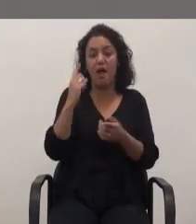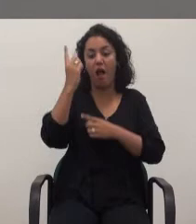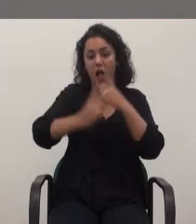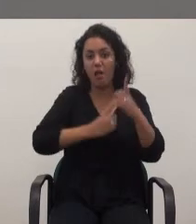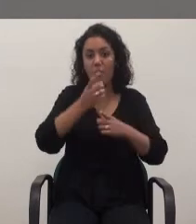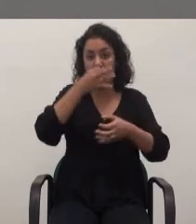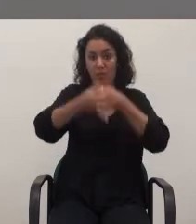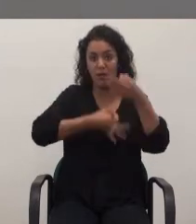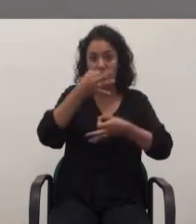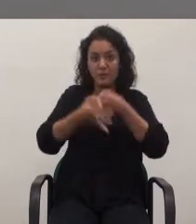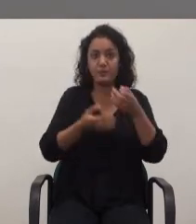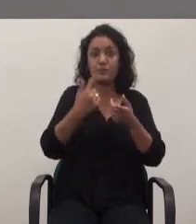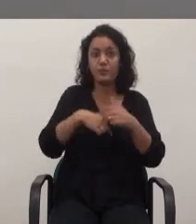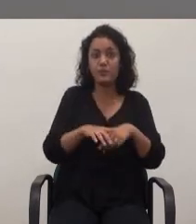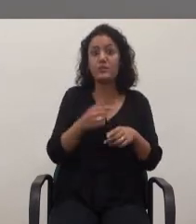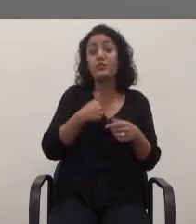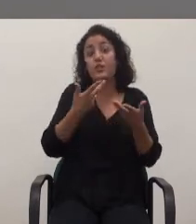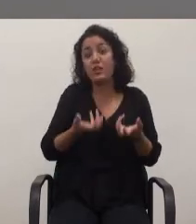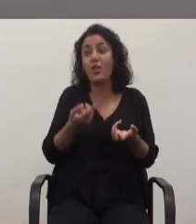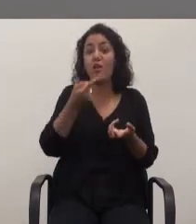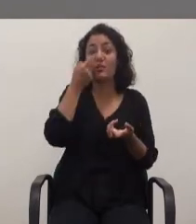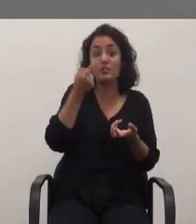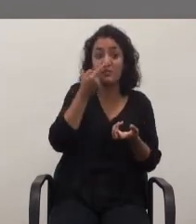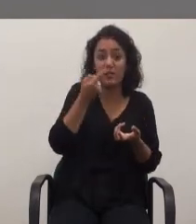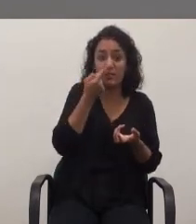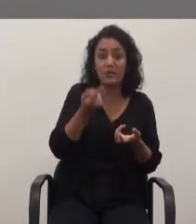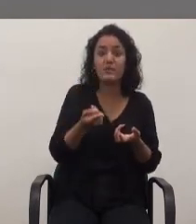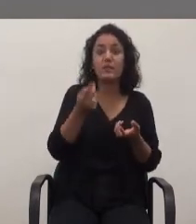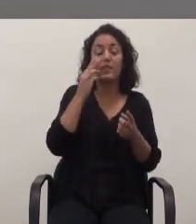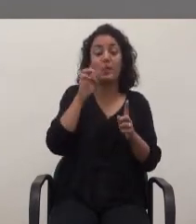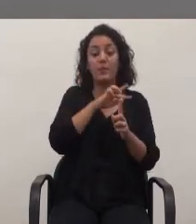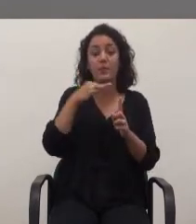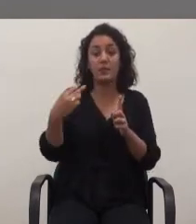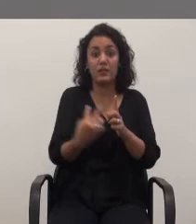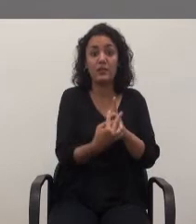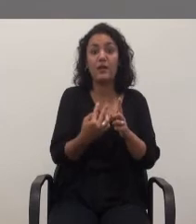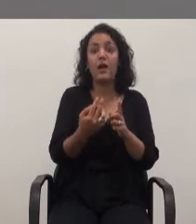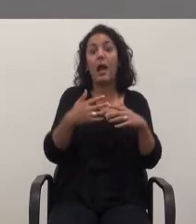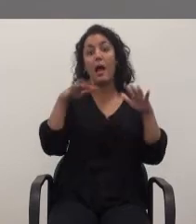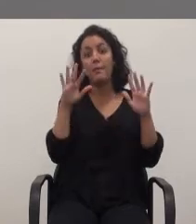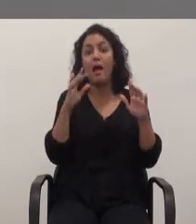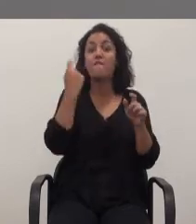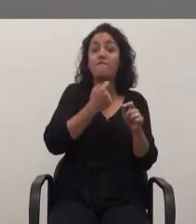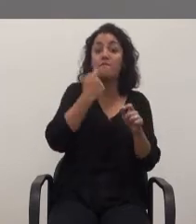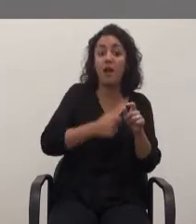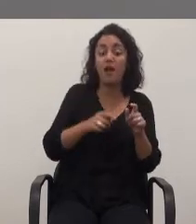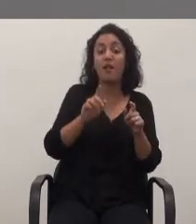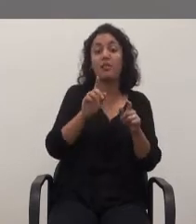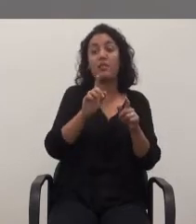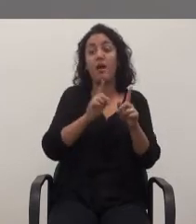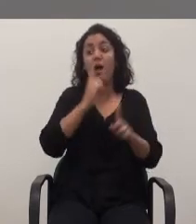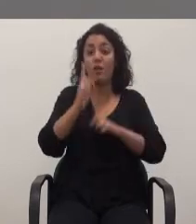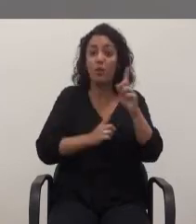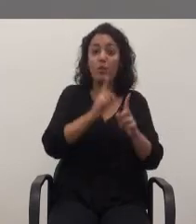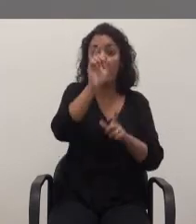Sería interesante que no perdamos la perspectiva, por más que no estén representados o que no estén sentados, de que lo